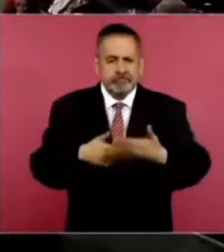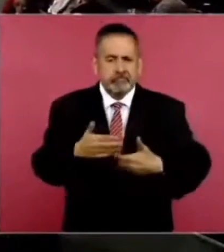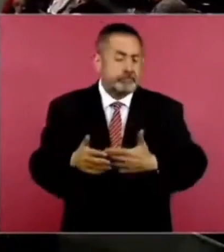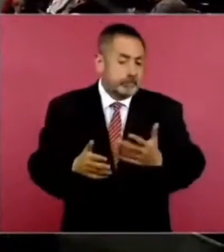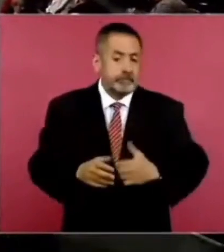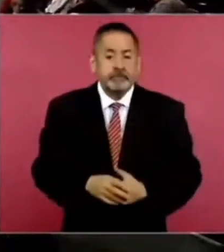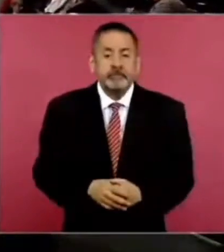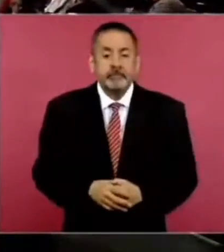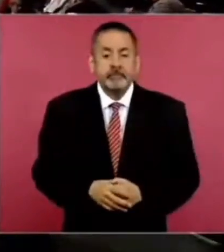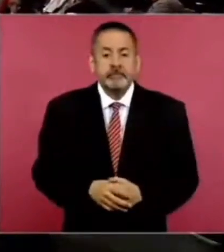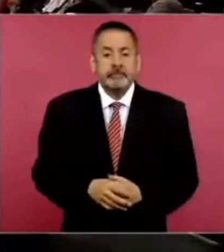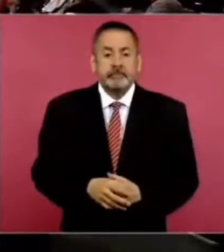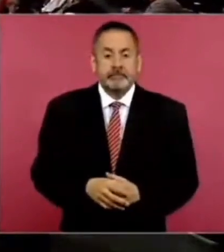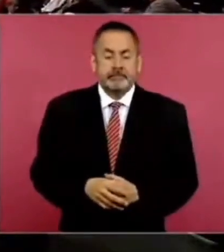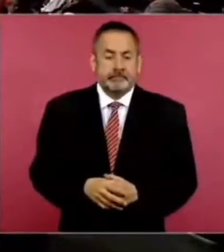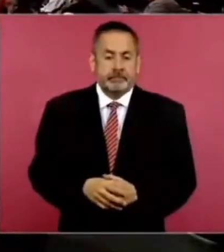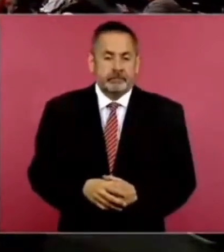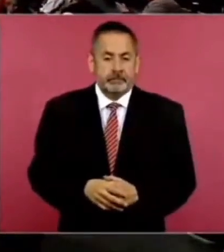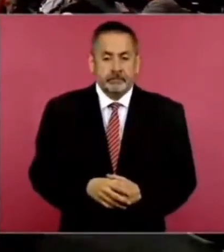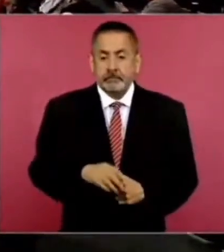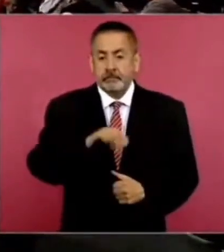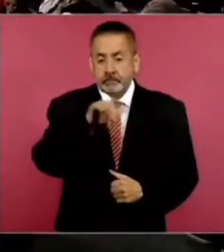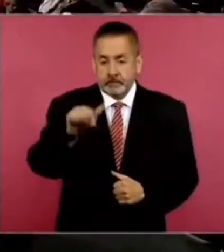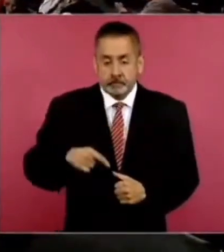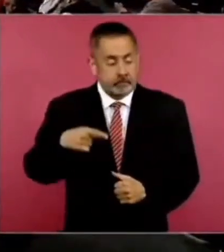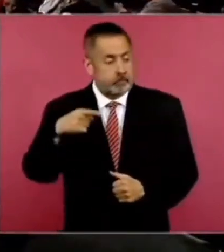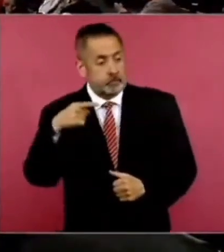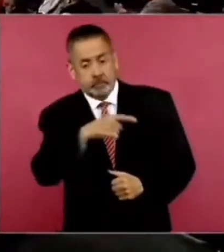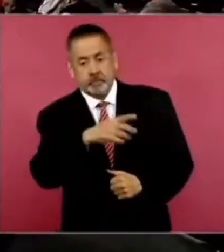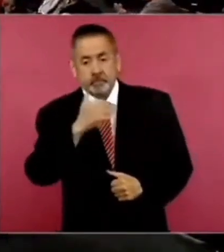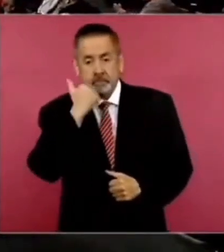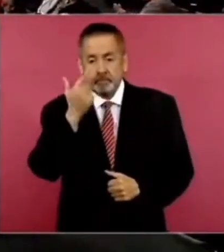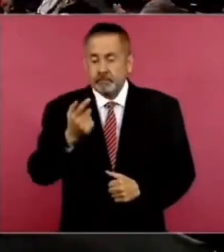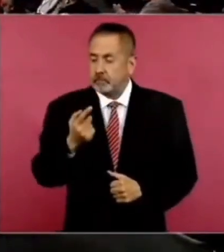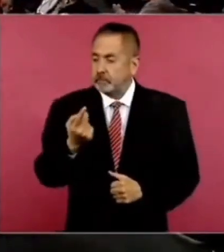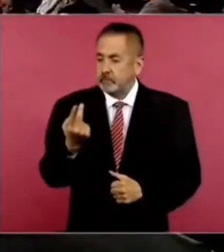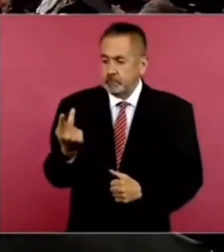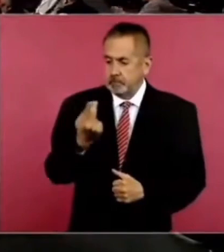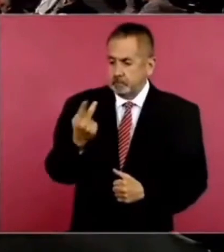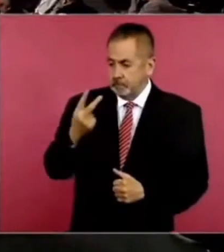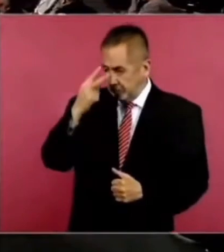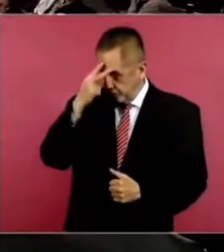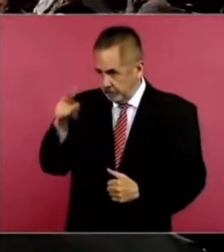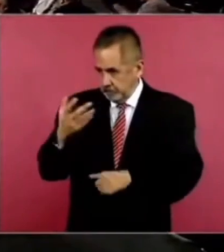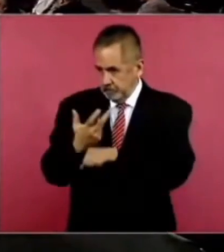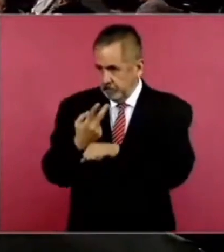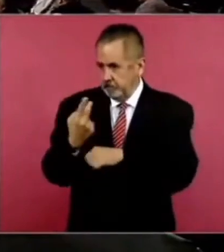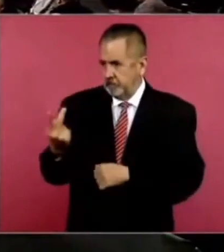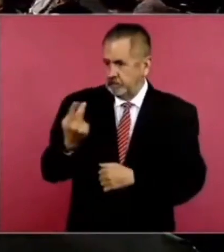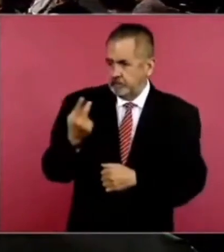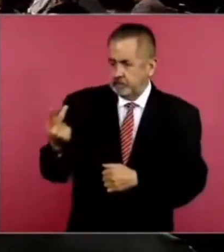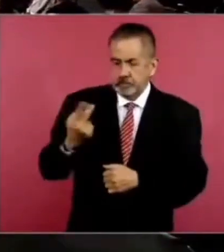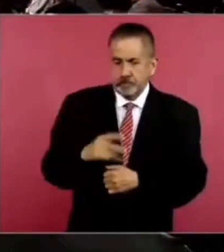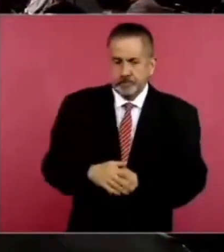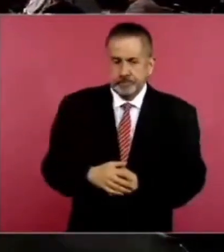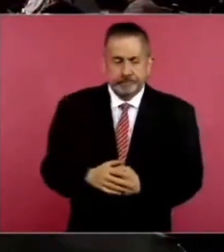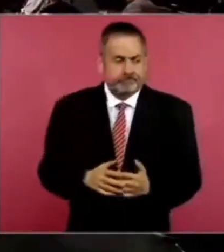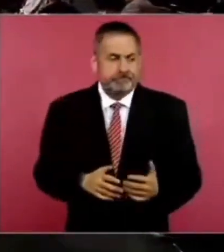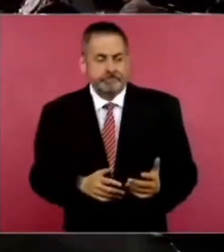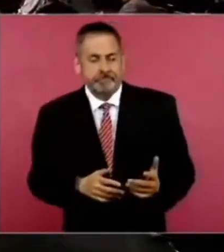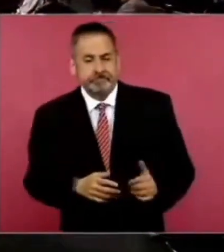Y luego él quería nada más un acuerdo bilateral, México, Estados